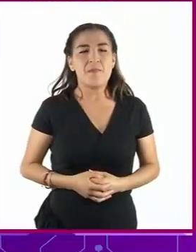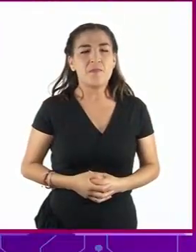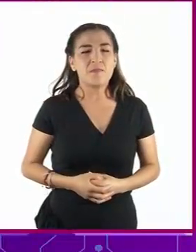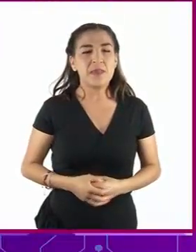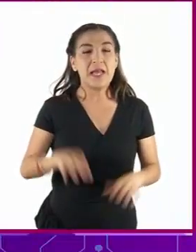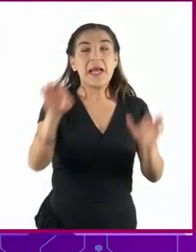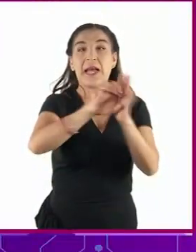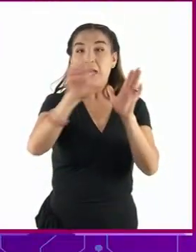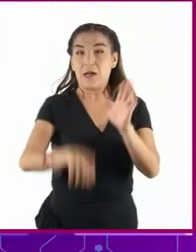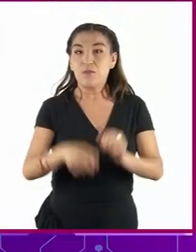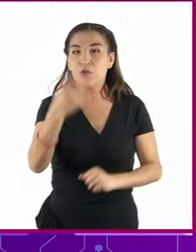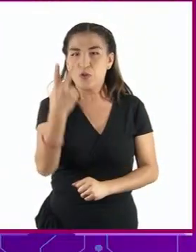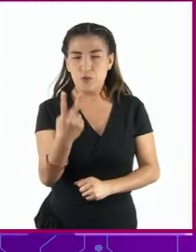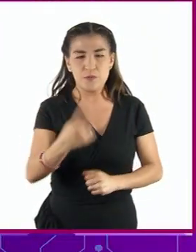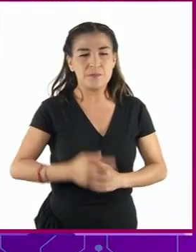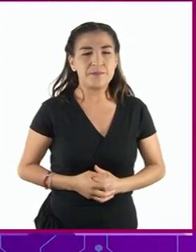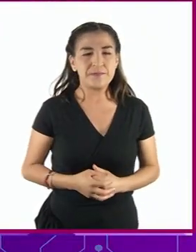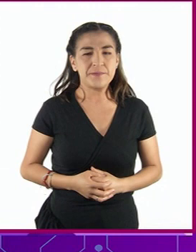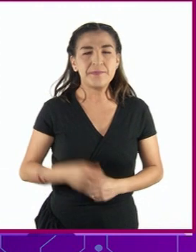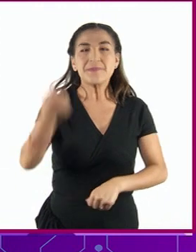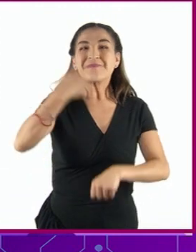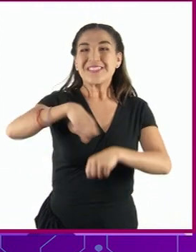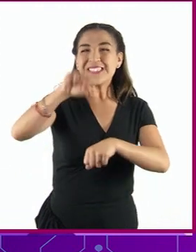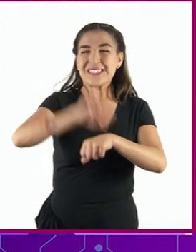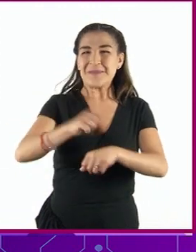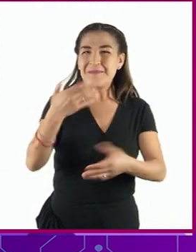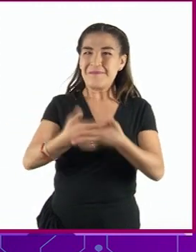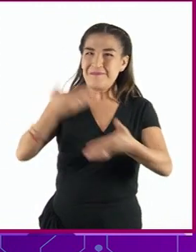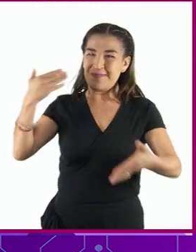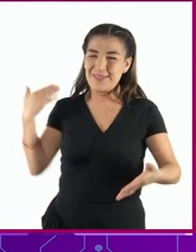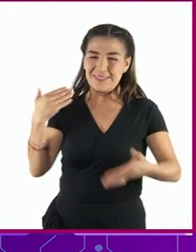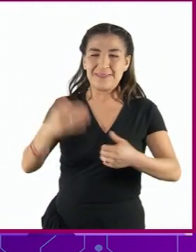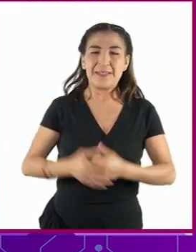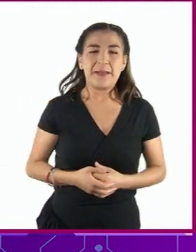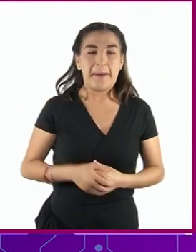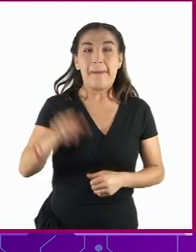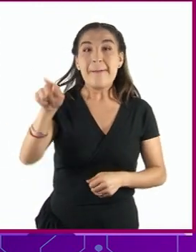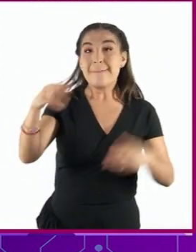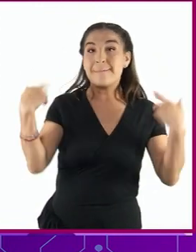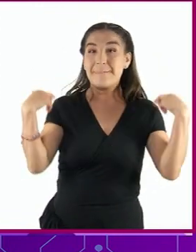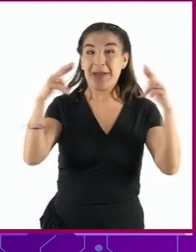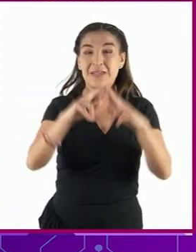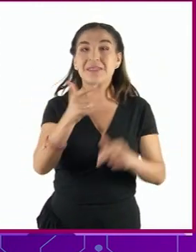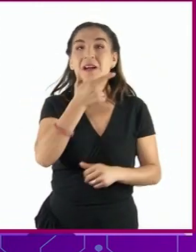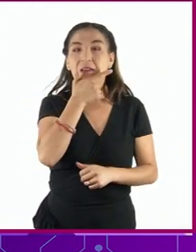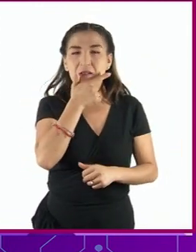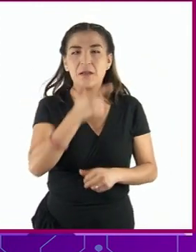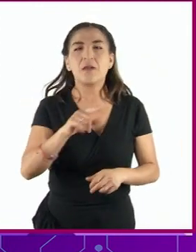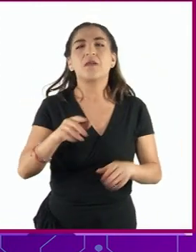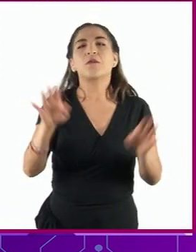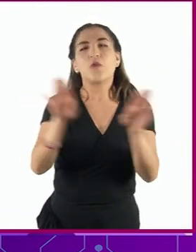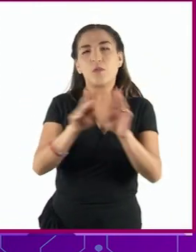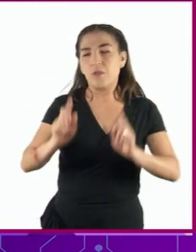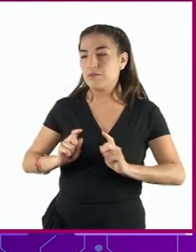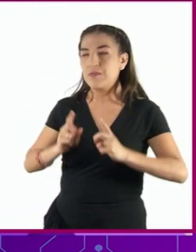Ejemplo 2. La semana pasada, la maestra de inglés asignó una tarea por